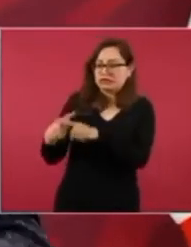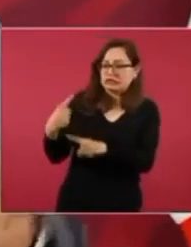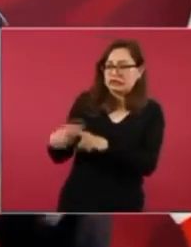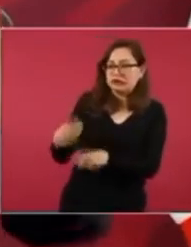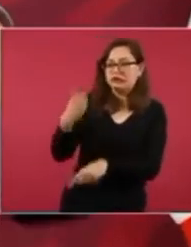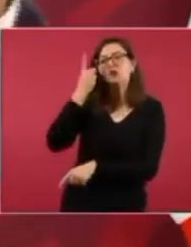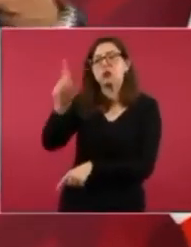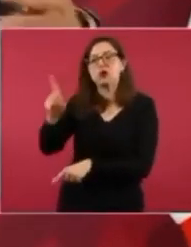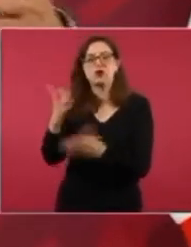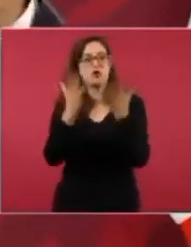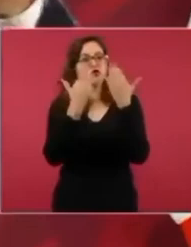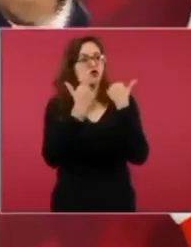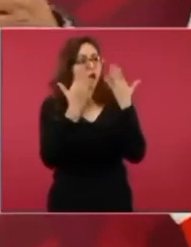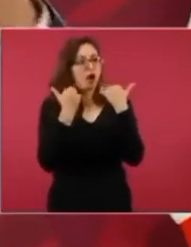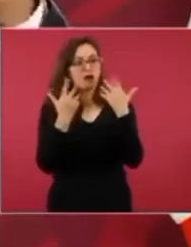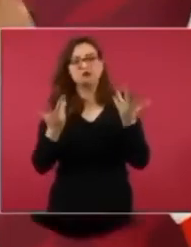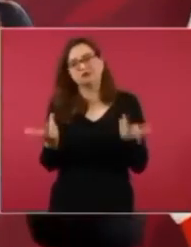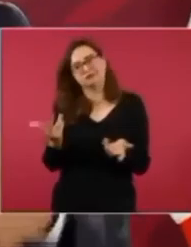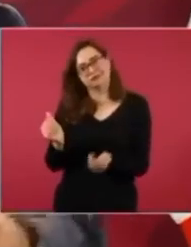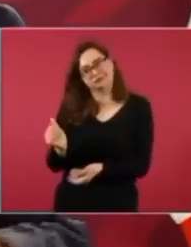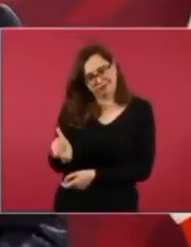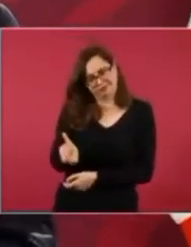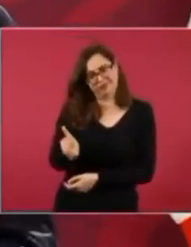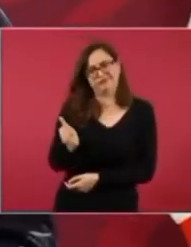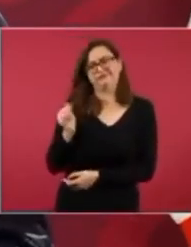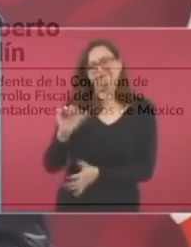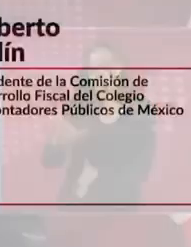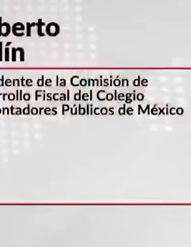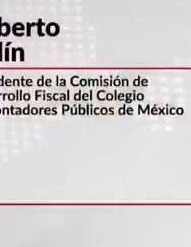México. Gracias por estar aquí esta mañana y seguiremos en